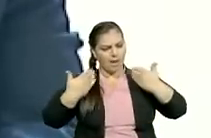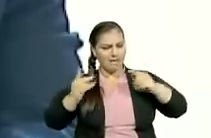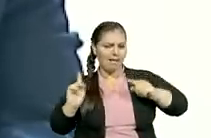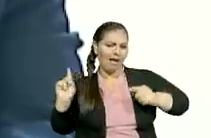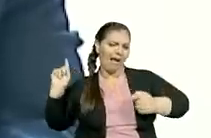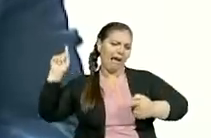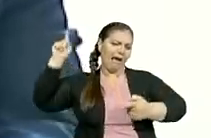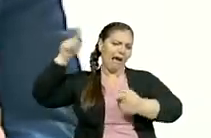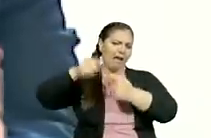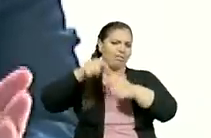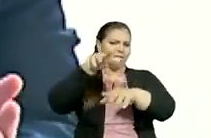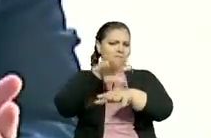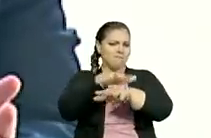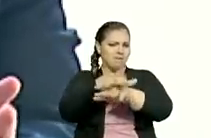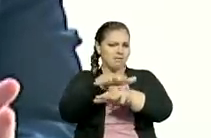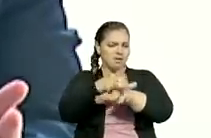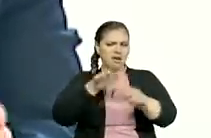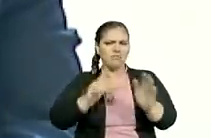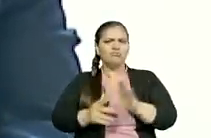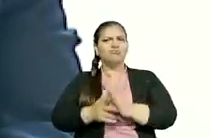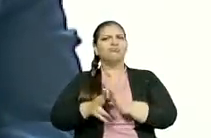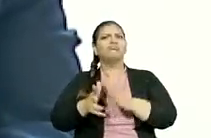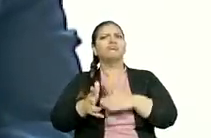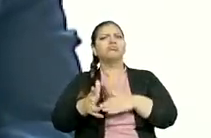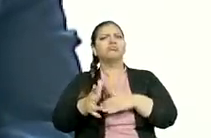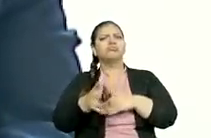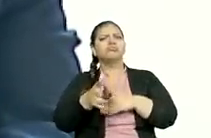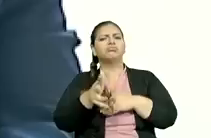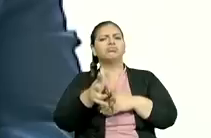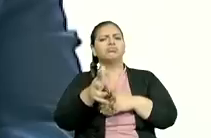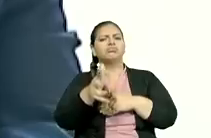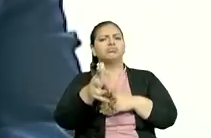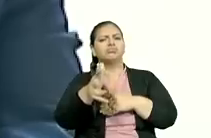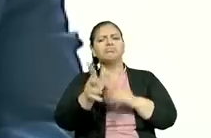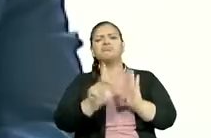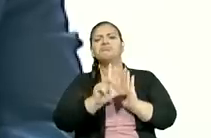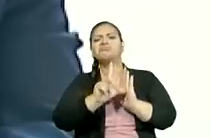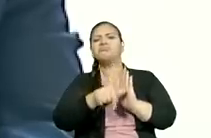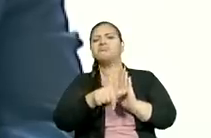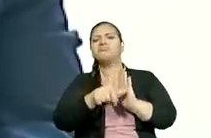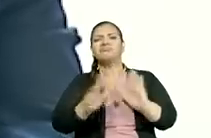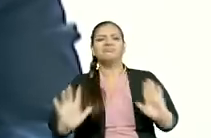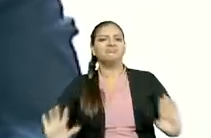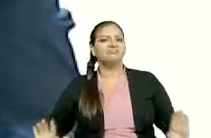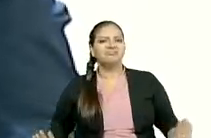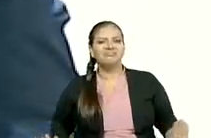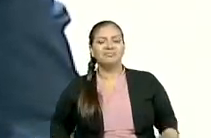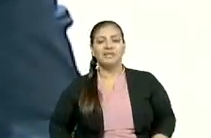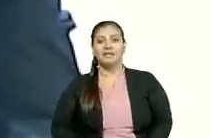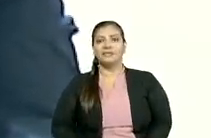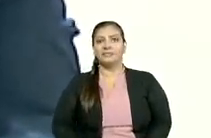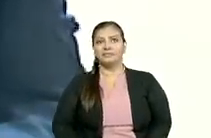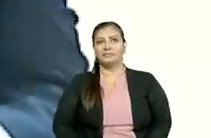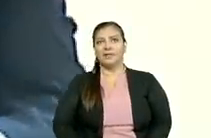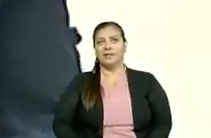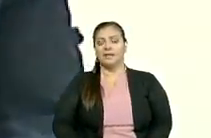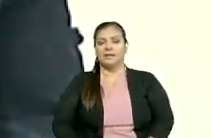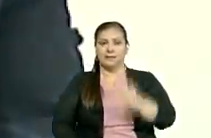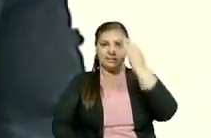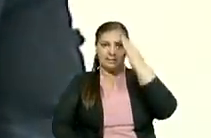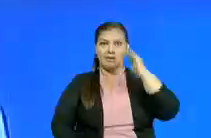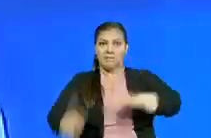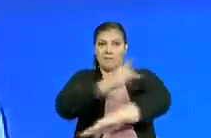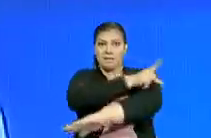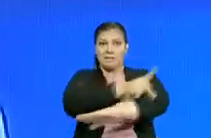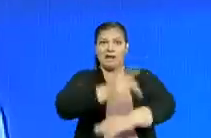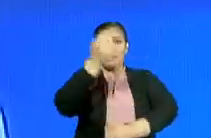disminuirá el tiempo de viaje en alrededor de 50 minutos, descongestionando varias vías rurales y urbanas, como